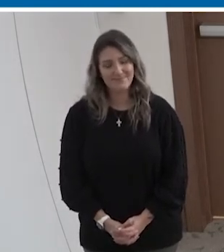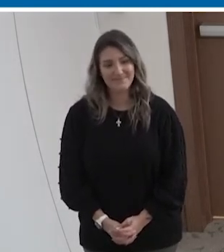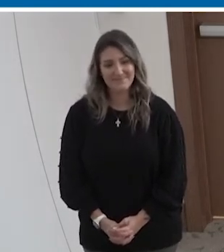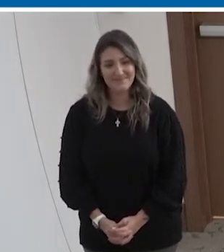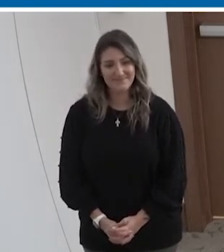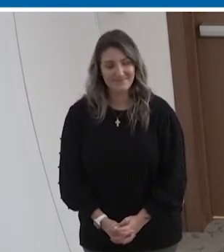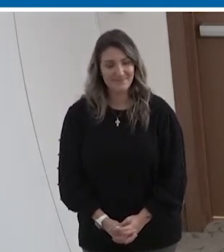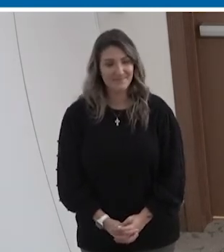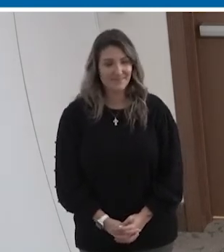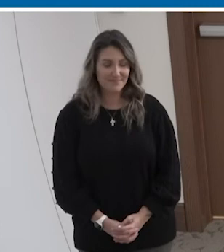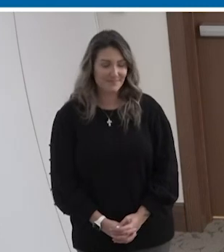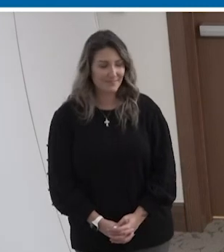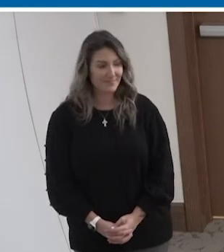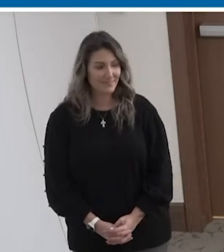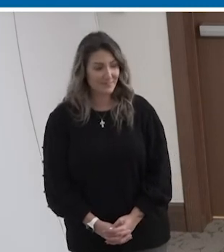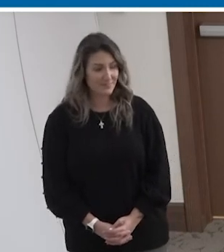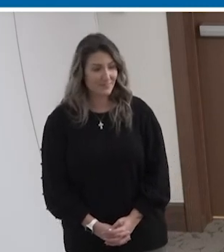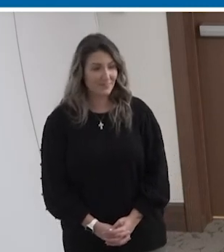igual.